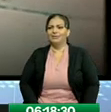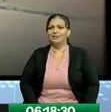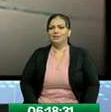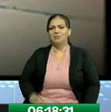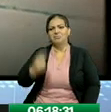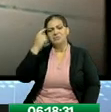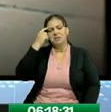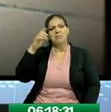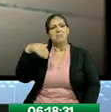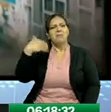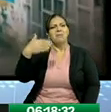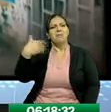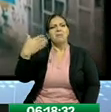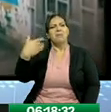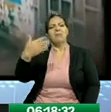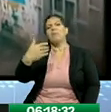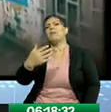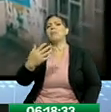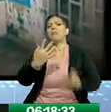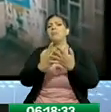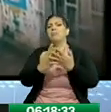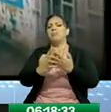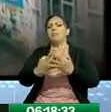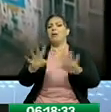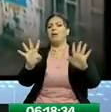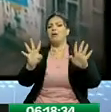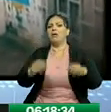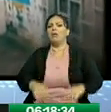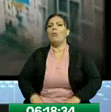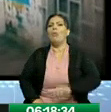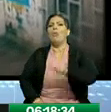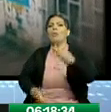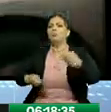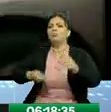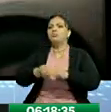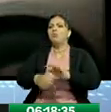ese reparo en respetar la vida de los demás. Así es. Muy bien. Pero...